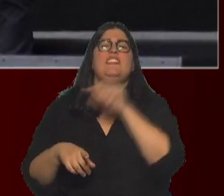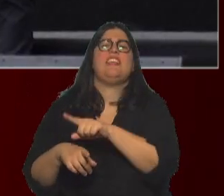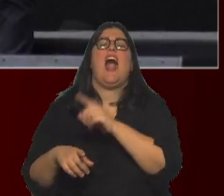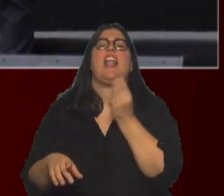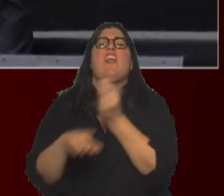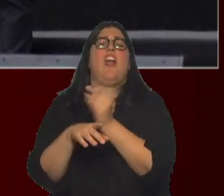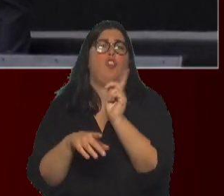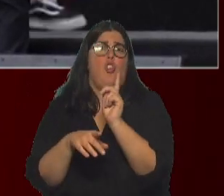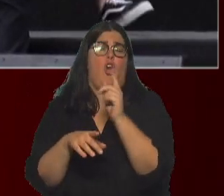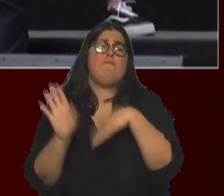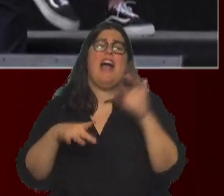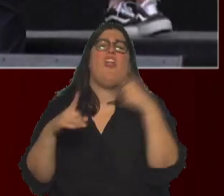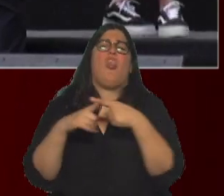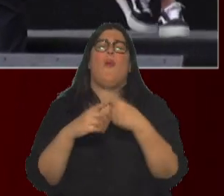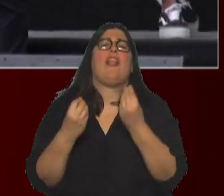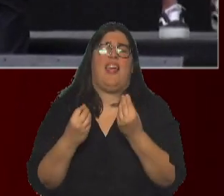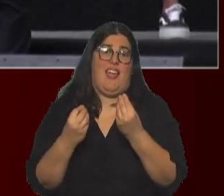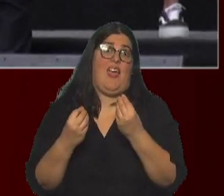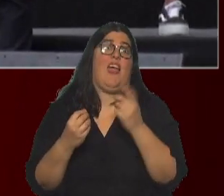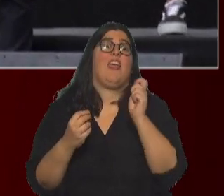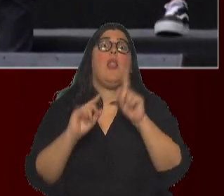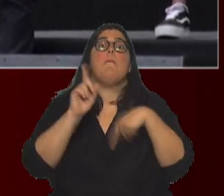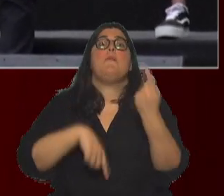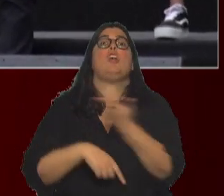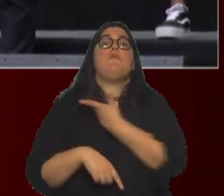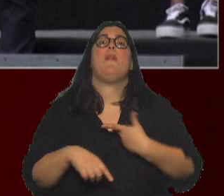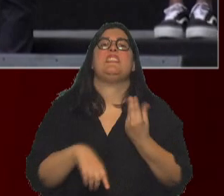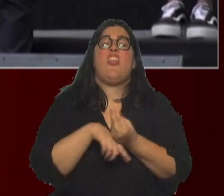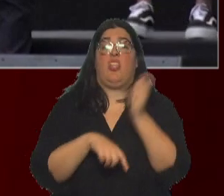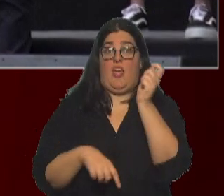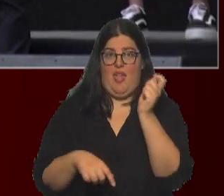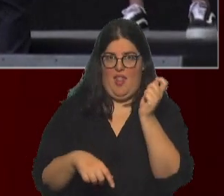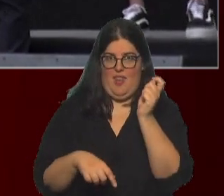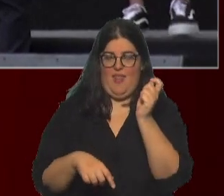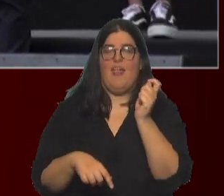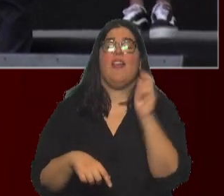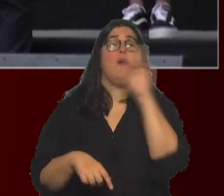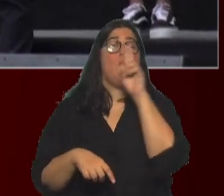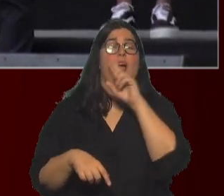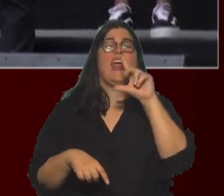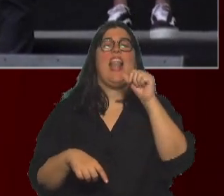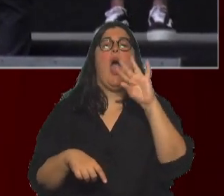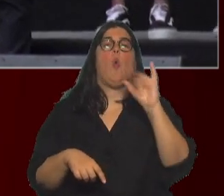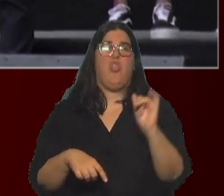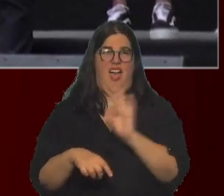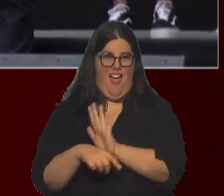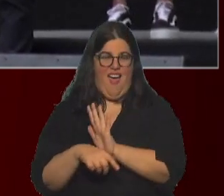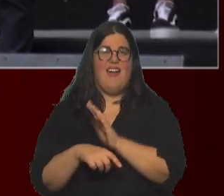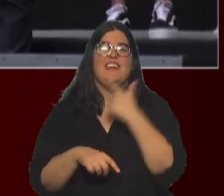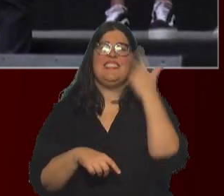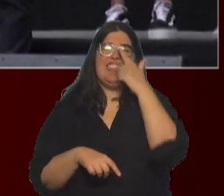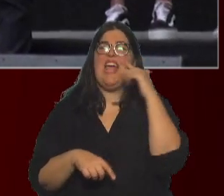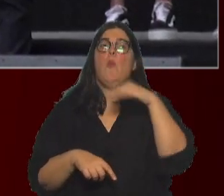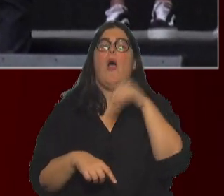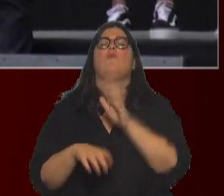próximo presidente de México. Y en este caso Claudia Sheinbaum, que fue históricamente como la la protegida de